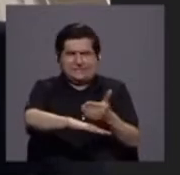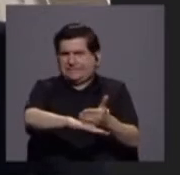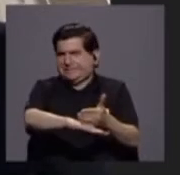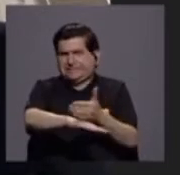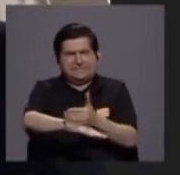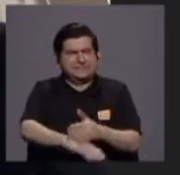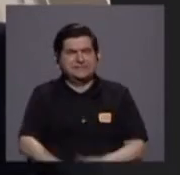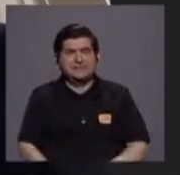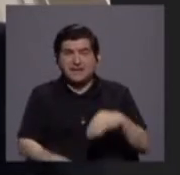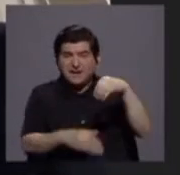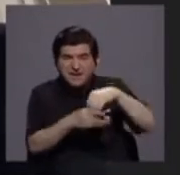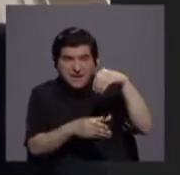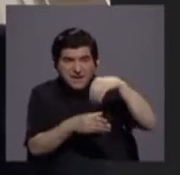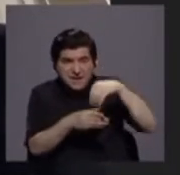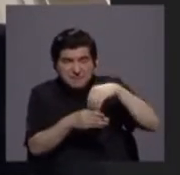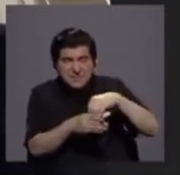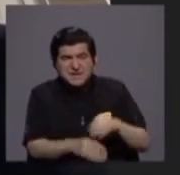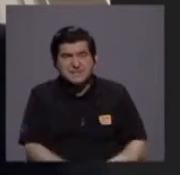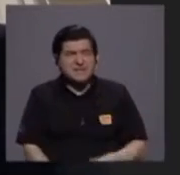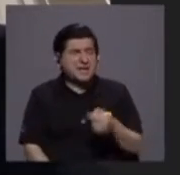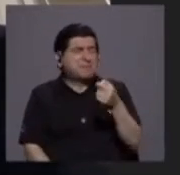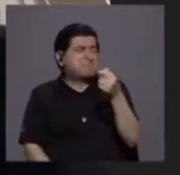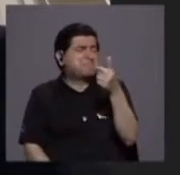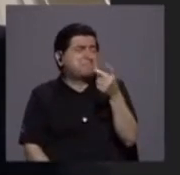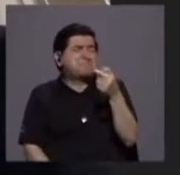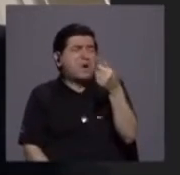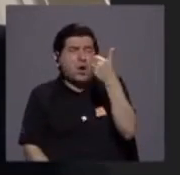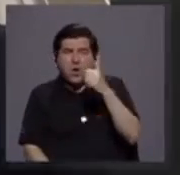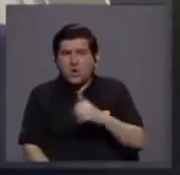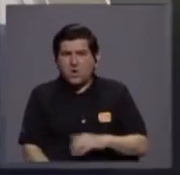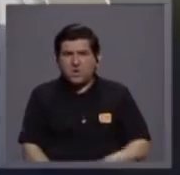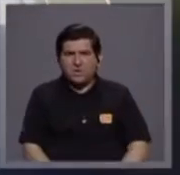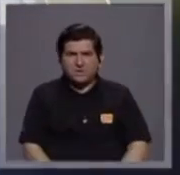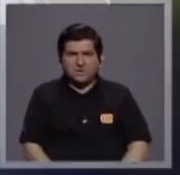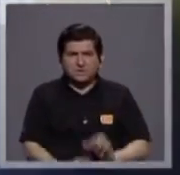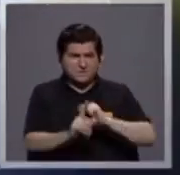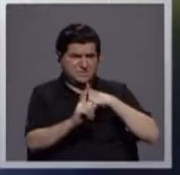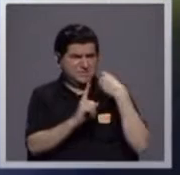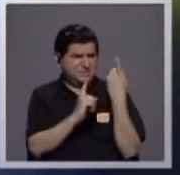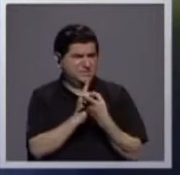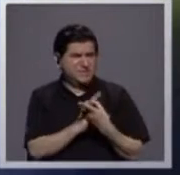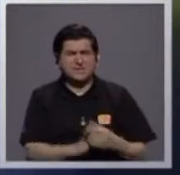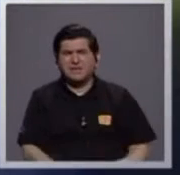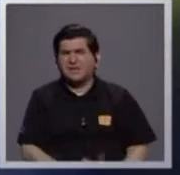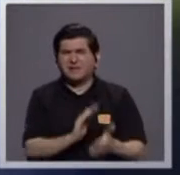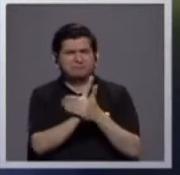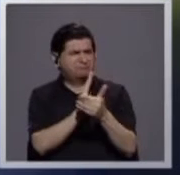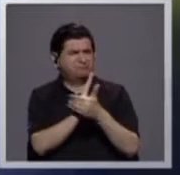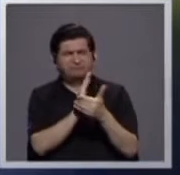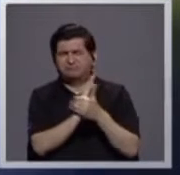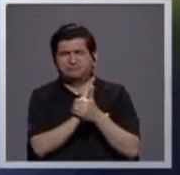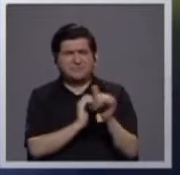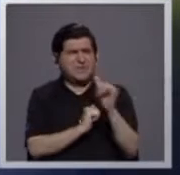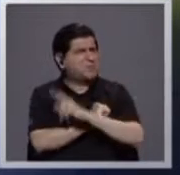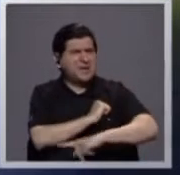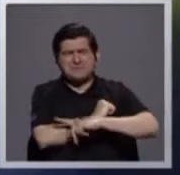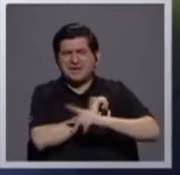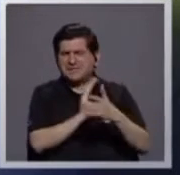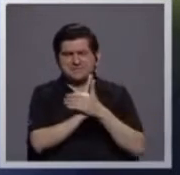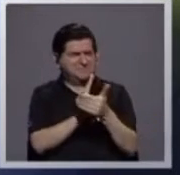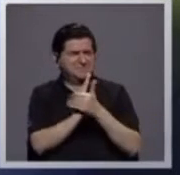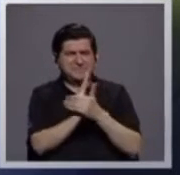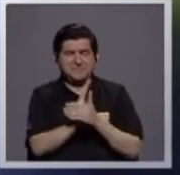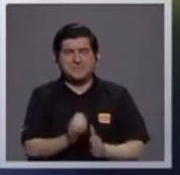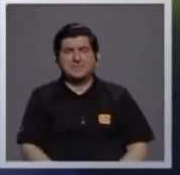economía que está invirtiendo relativamente muy poco, una sociedad que no ha sido capaz y un país que no ha sido capaz de superar